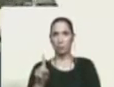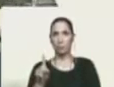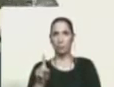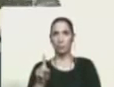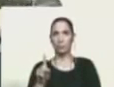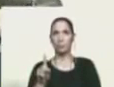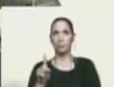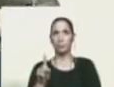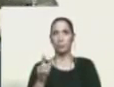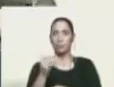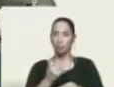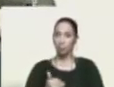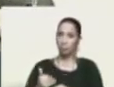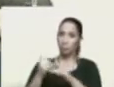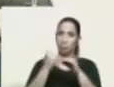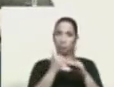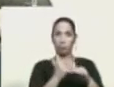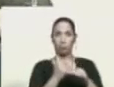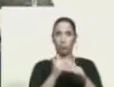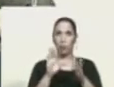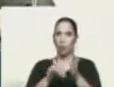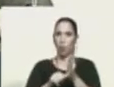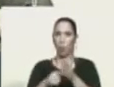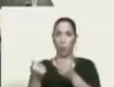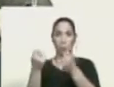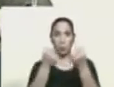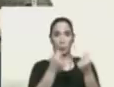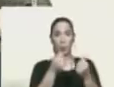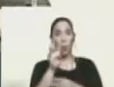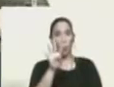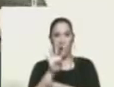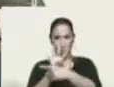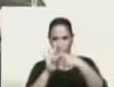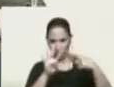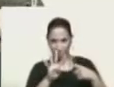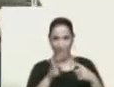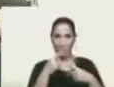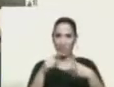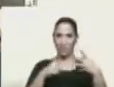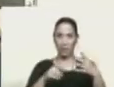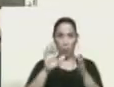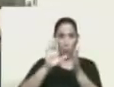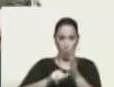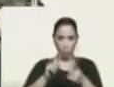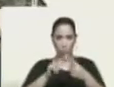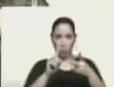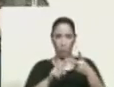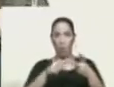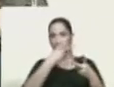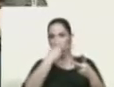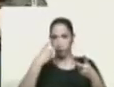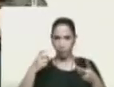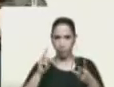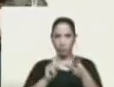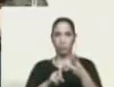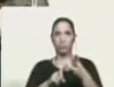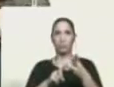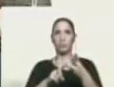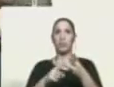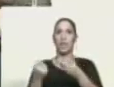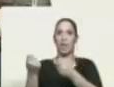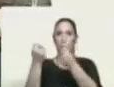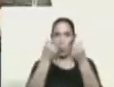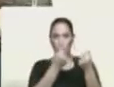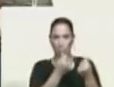Igualmente, en relación a delitos económicos, vea que son cuatro frentes que estoy mencionando: corrupción, narcotráfico, delitos económicos.